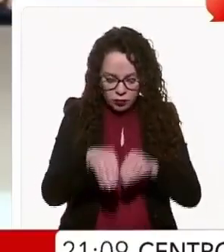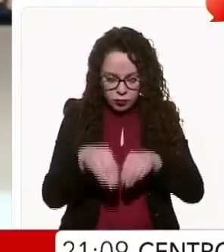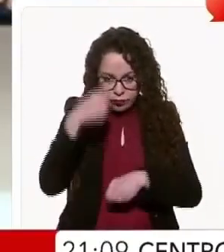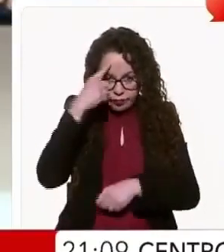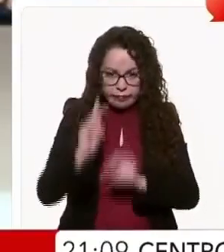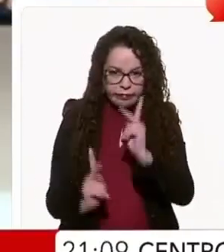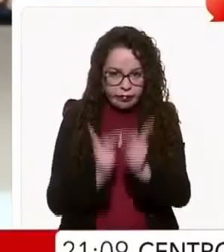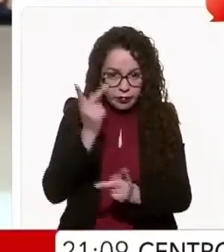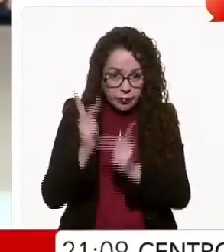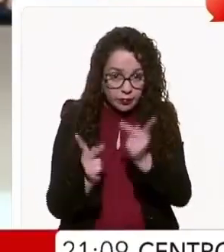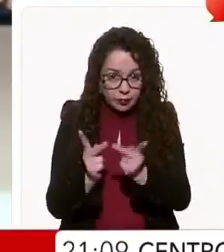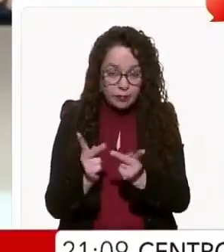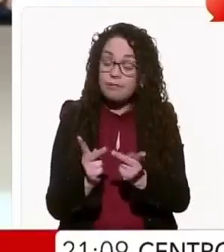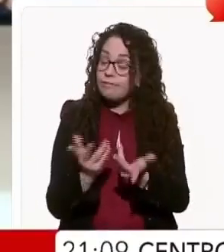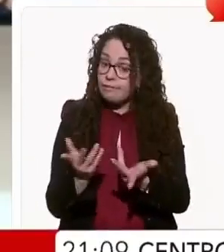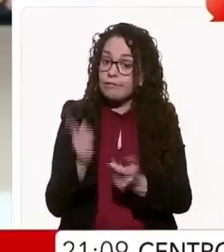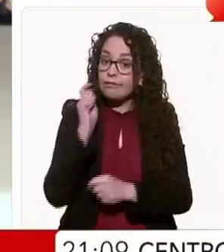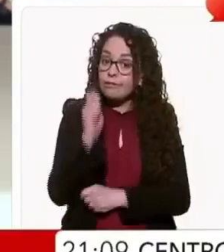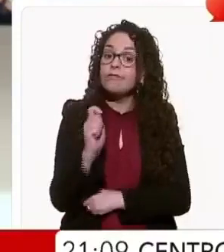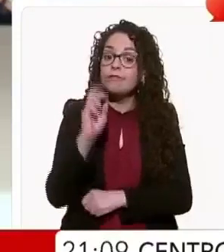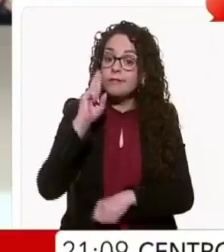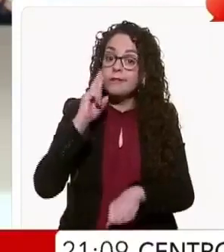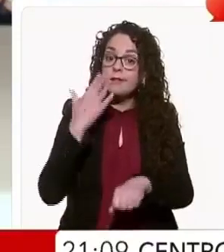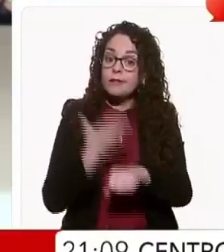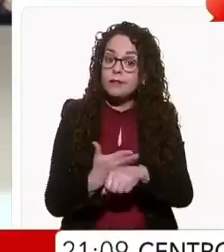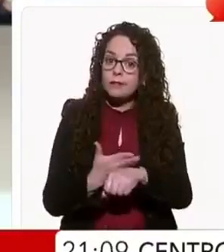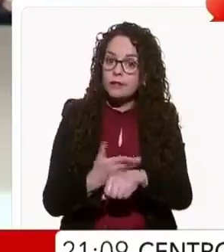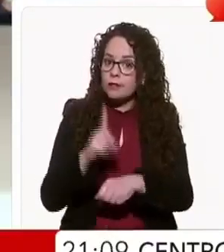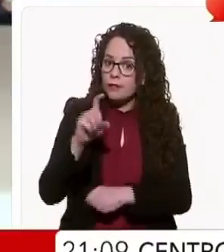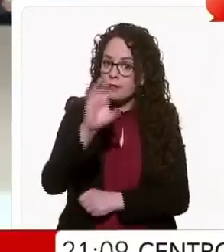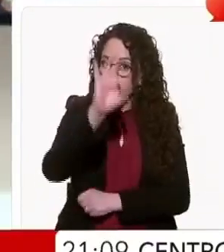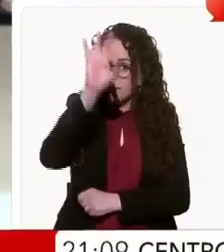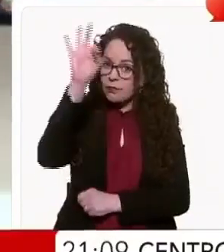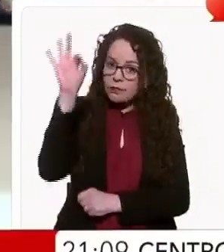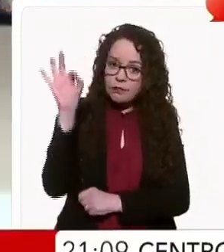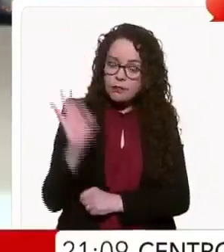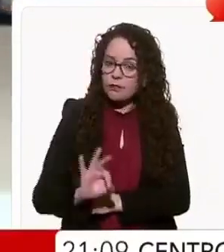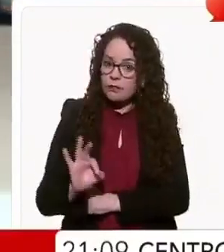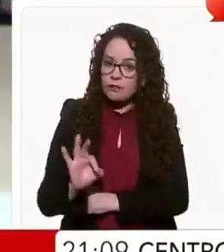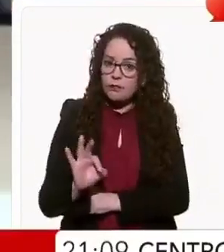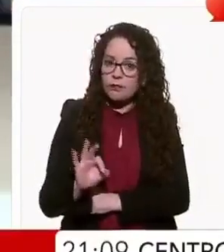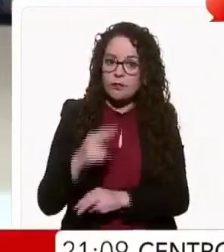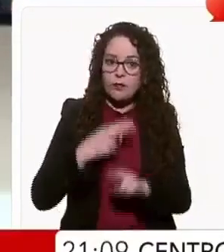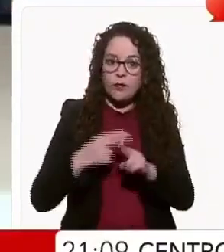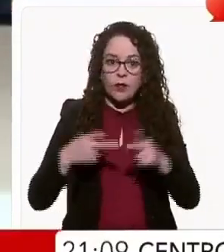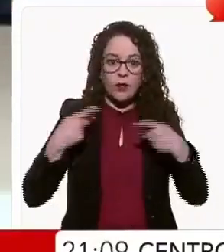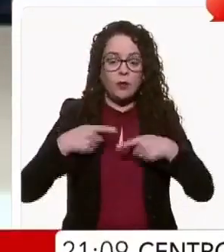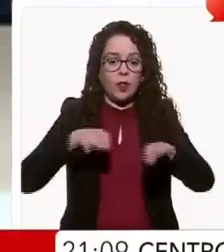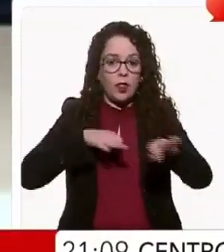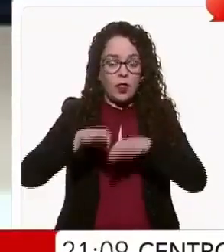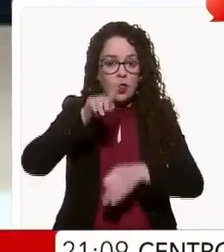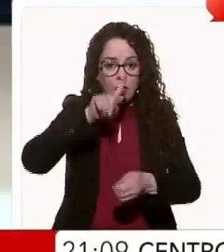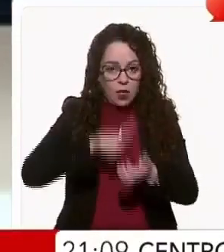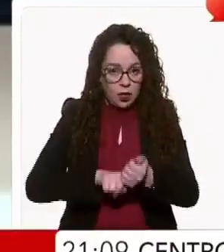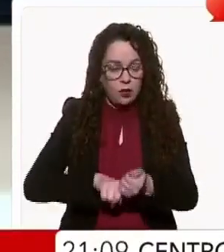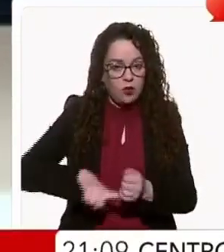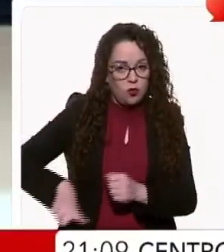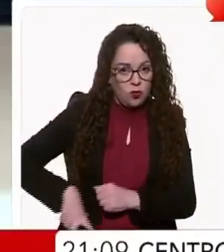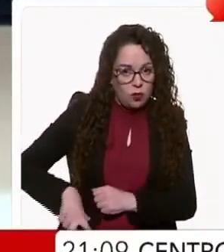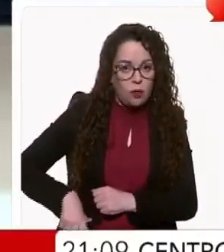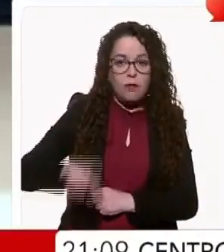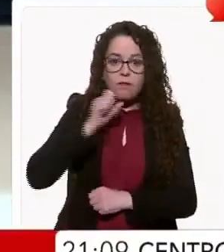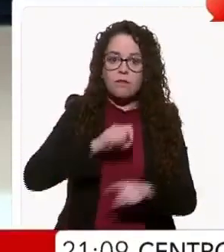contribuya a identificar la totalidad de responsables de este entramado que incluye servidores públicos y a la empresa